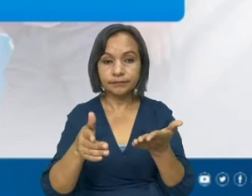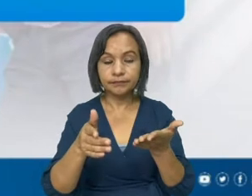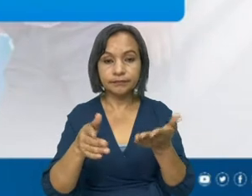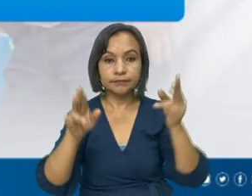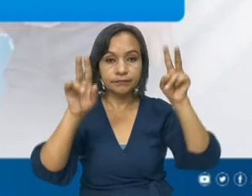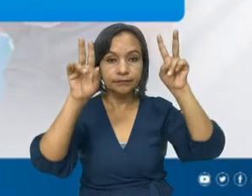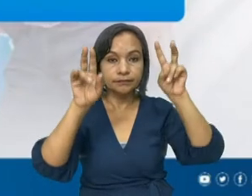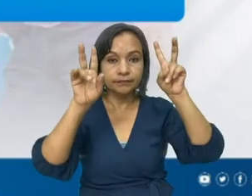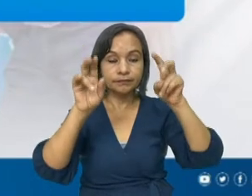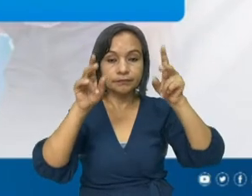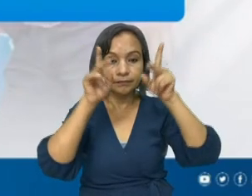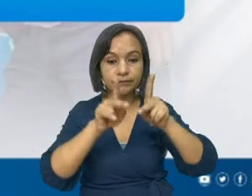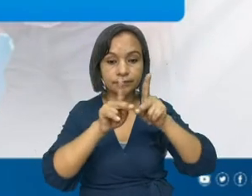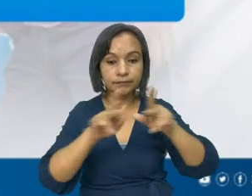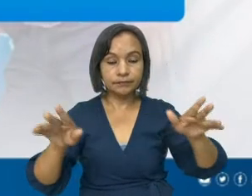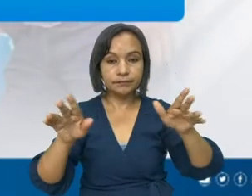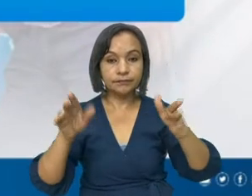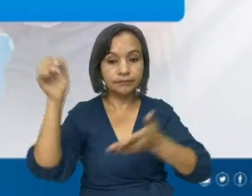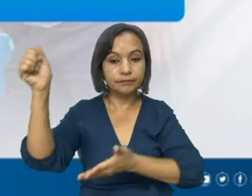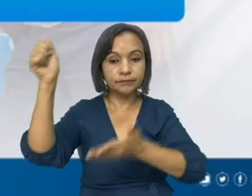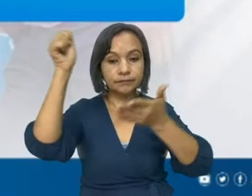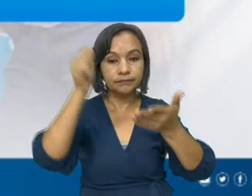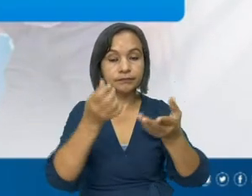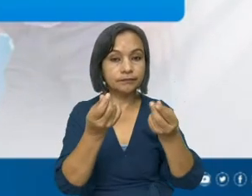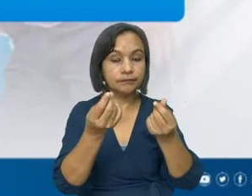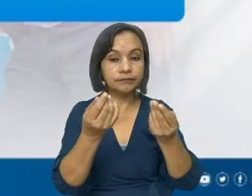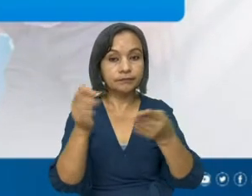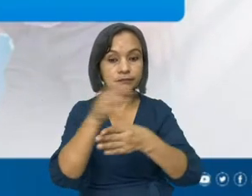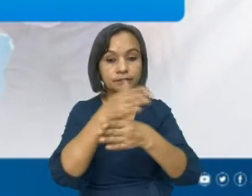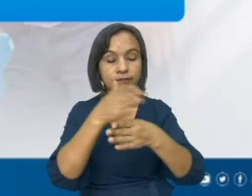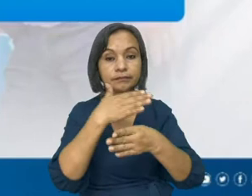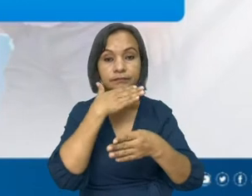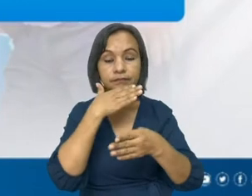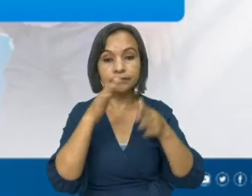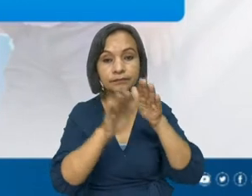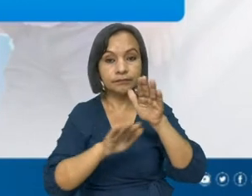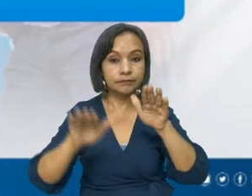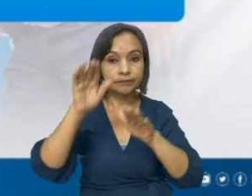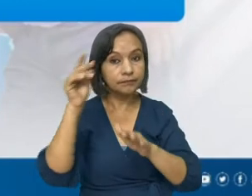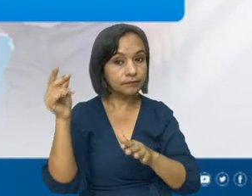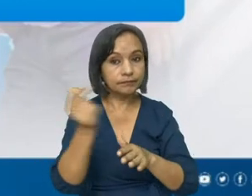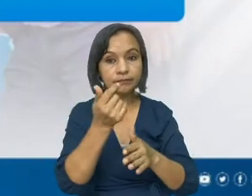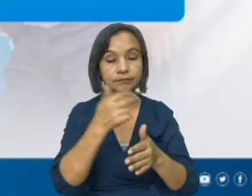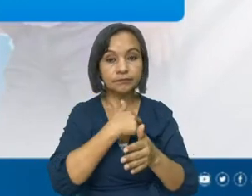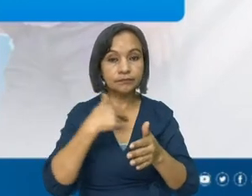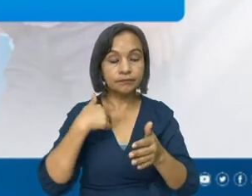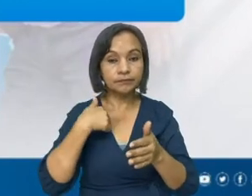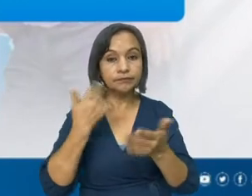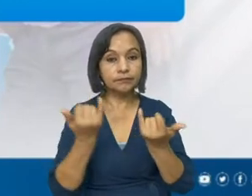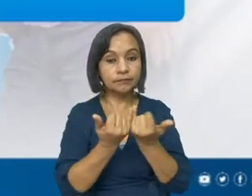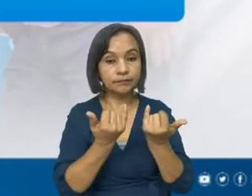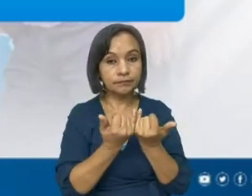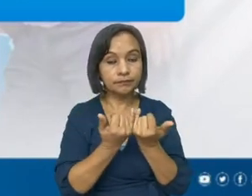marco de un plan maestro de preinversión con una dinámica distinta para hacer las cosas mucho más rápidas. Vamos con